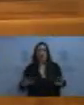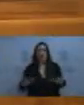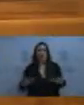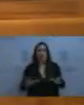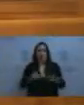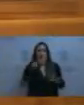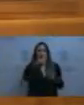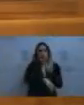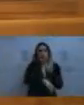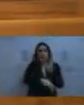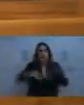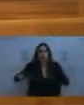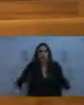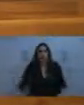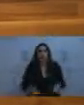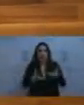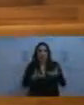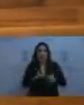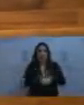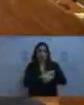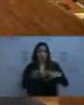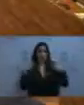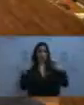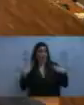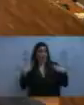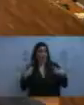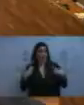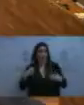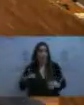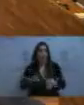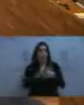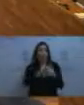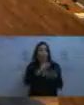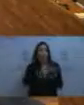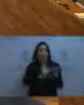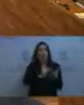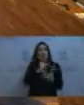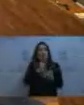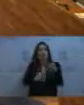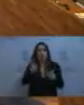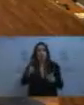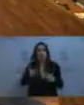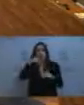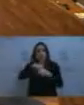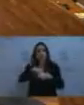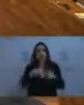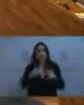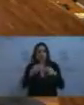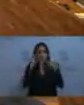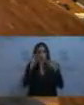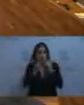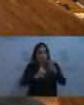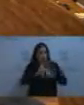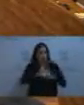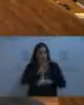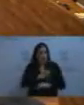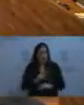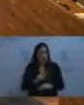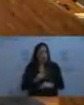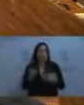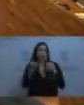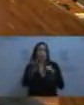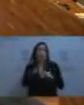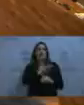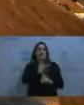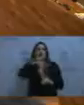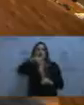normativa impulsada por la Consejería de Hacienda respecto a la contratación de personal en el sector público autonómico? Gracias, señor Cuervas